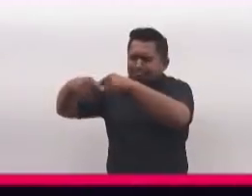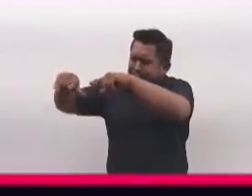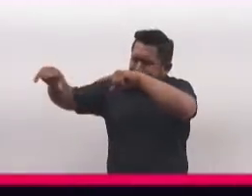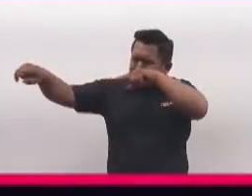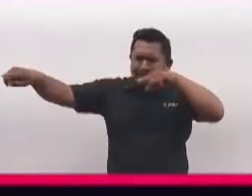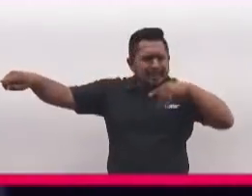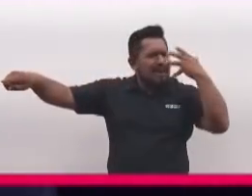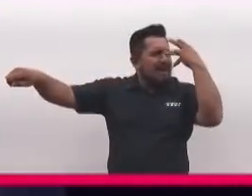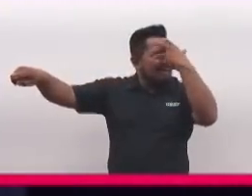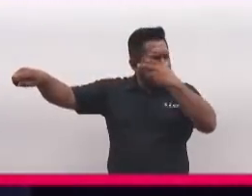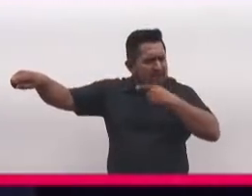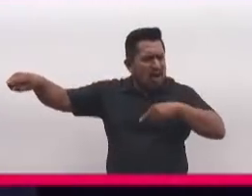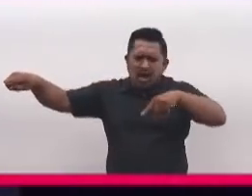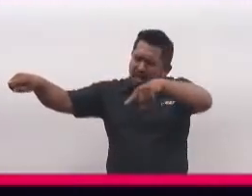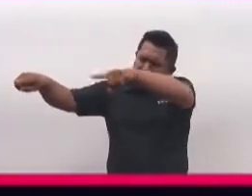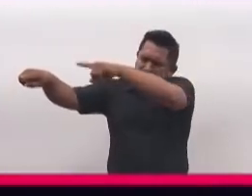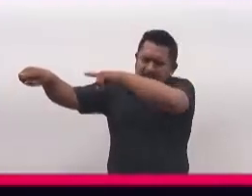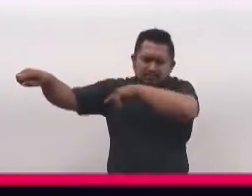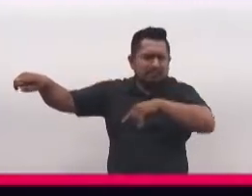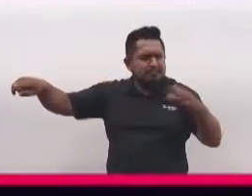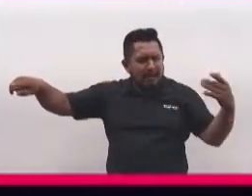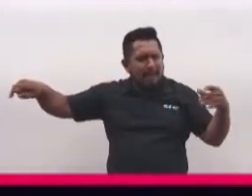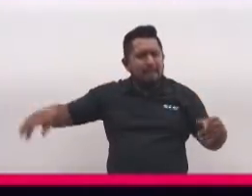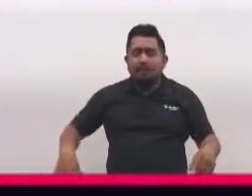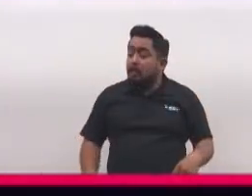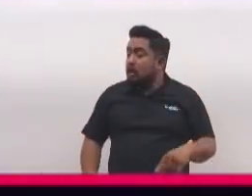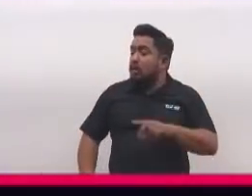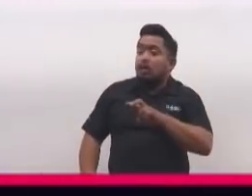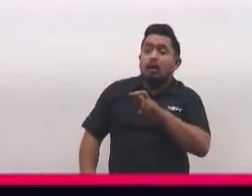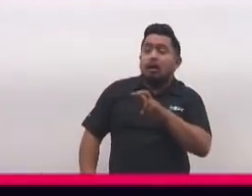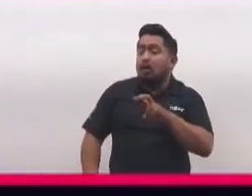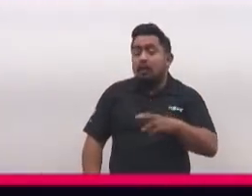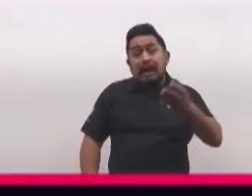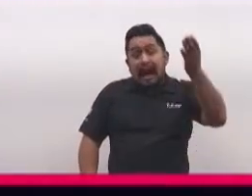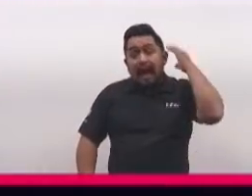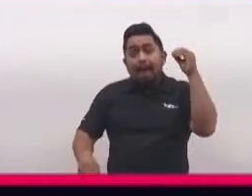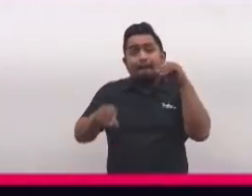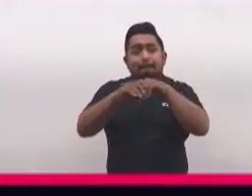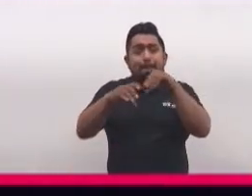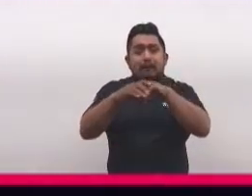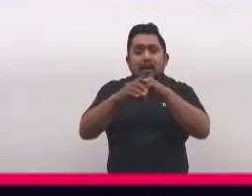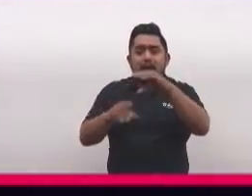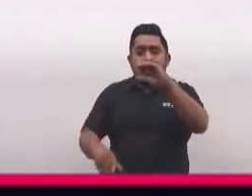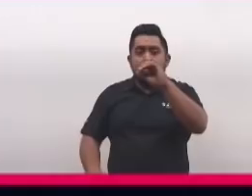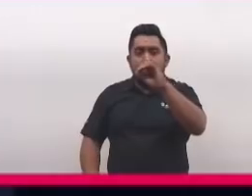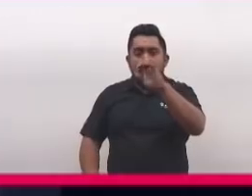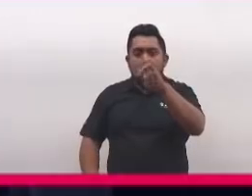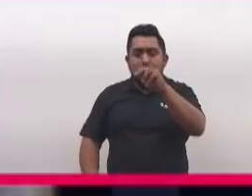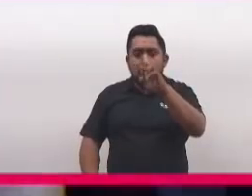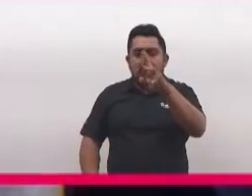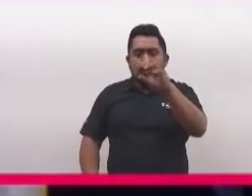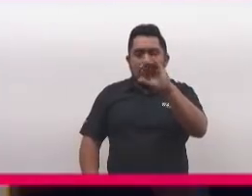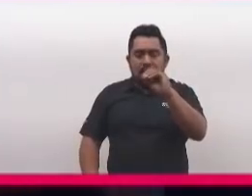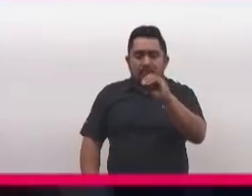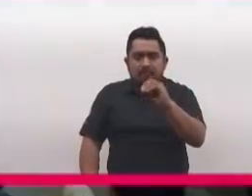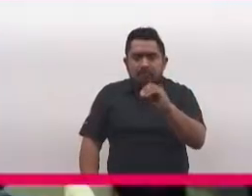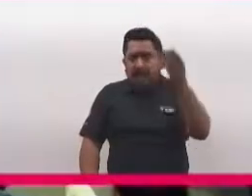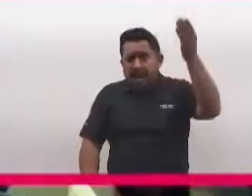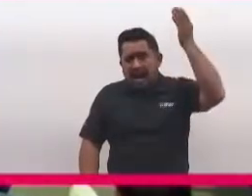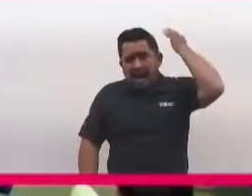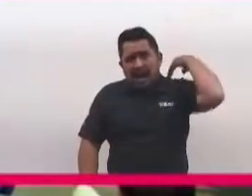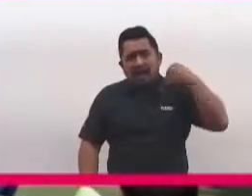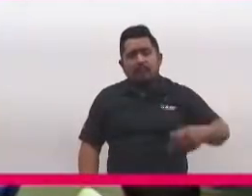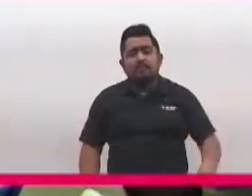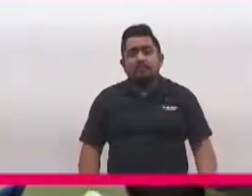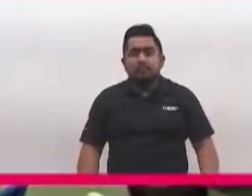con unas bodegas que iban a adaptar para su laboratorio en aquel entonces existe un banco que se llamaba el banco de comercio cuando se recuerda del banco de comercio estoy